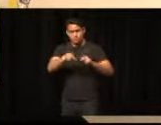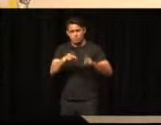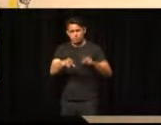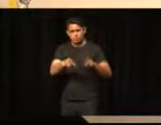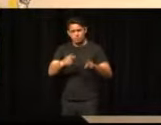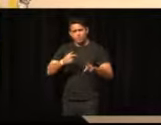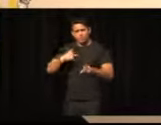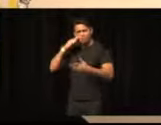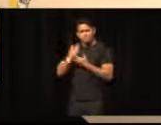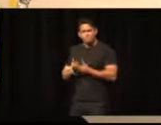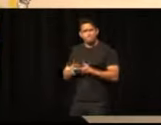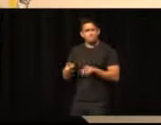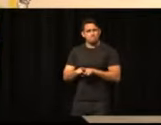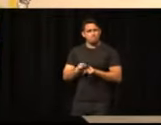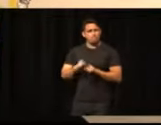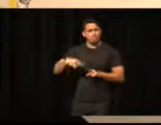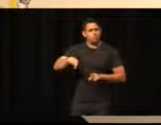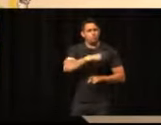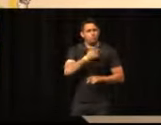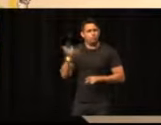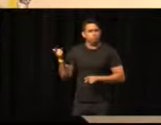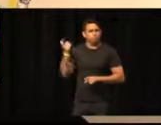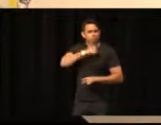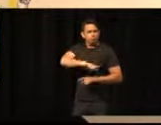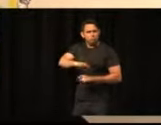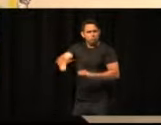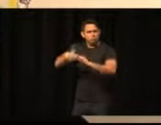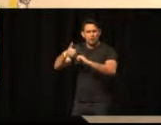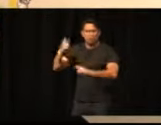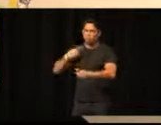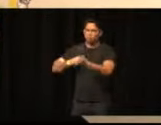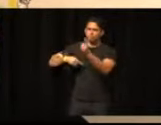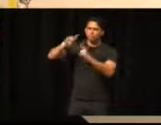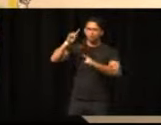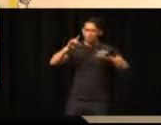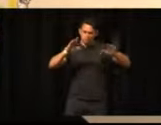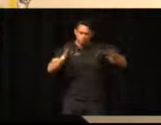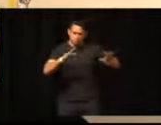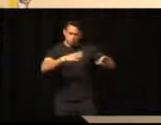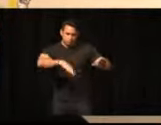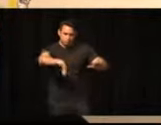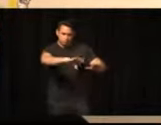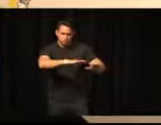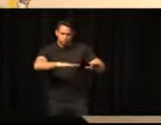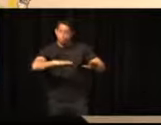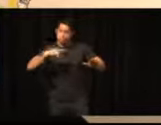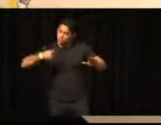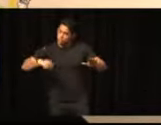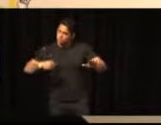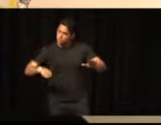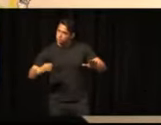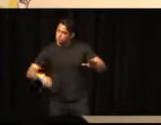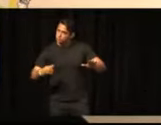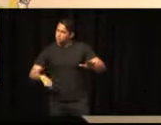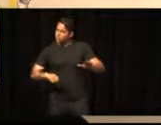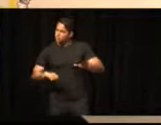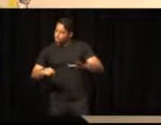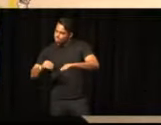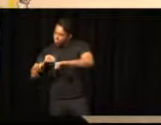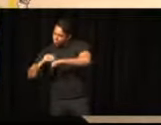creo que para que nosotros podamos tener una calificación de esos espacios, debemos pasar por